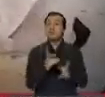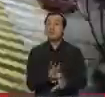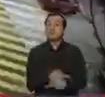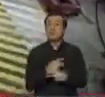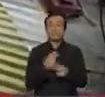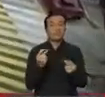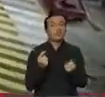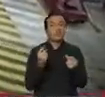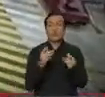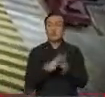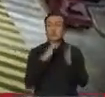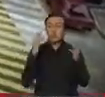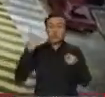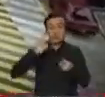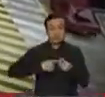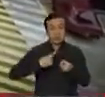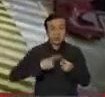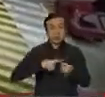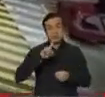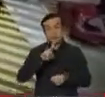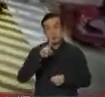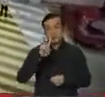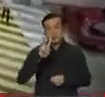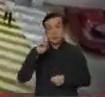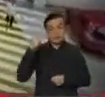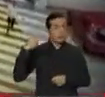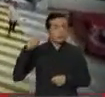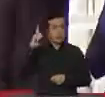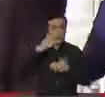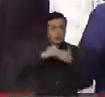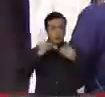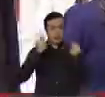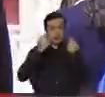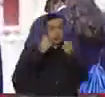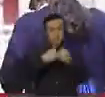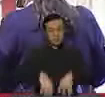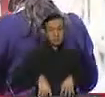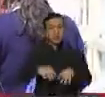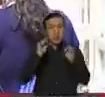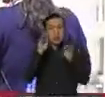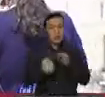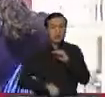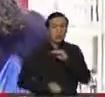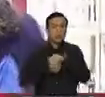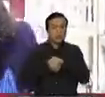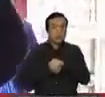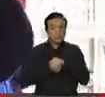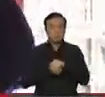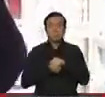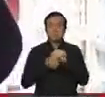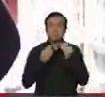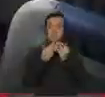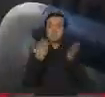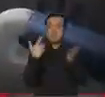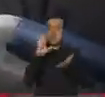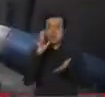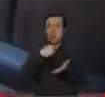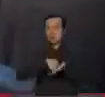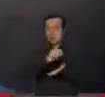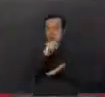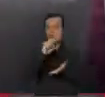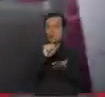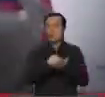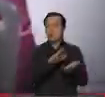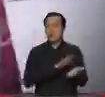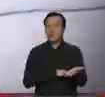está latente. Quito pierde 120 millones de dólares diarios durante el aislamiento, motivo por el cual ya se han aprobado proyectos